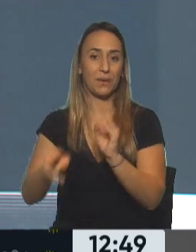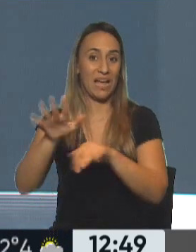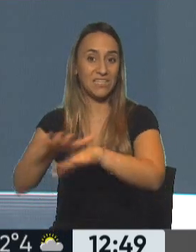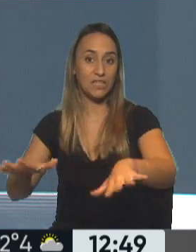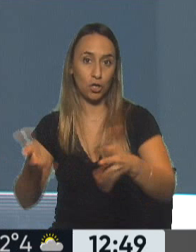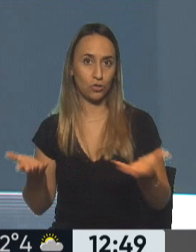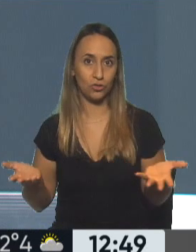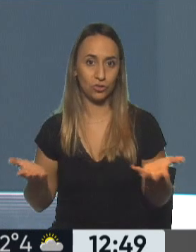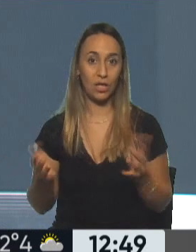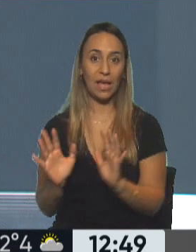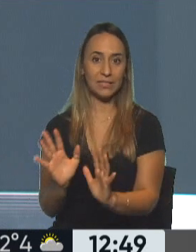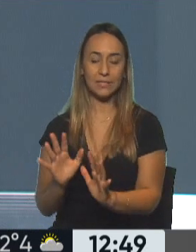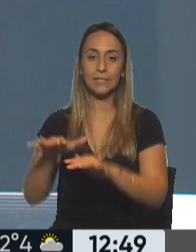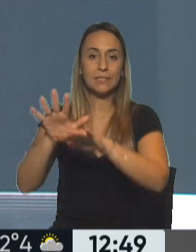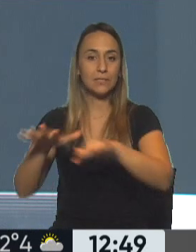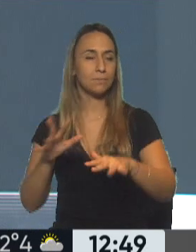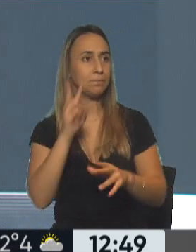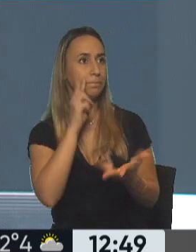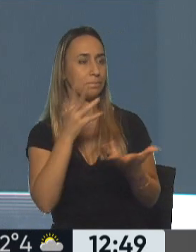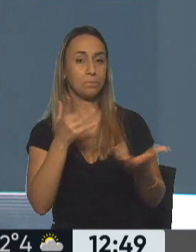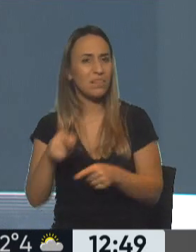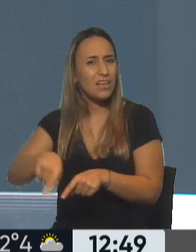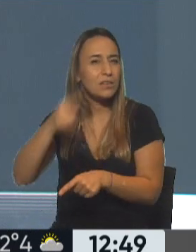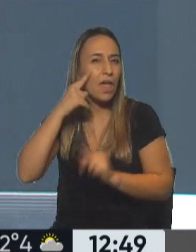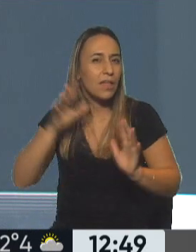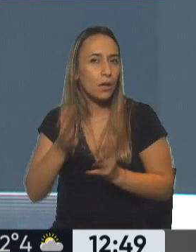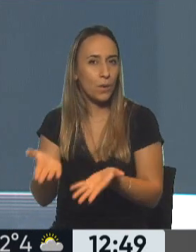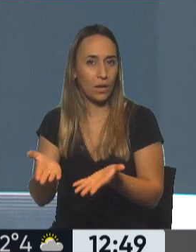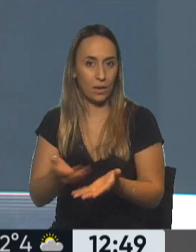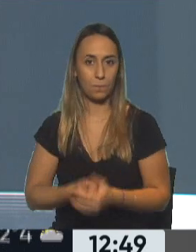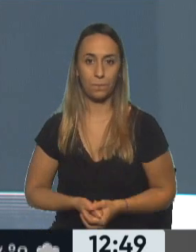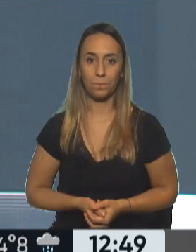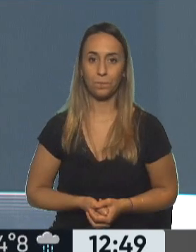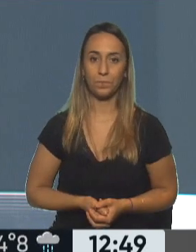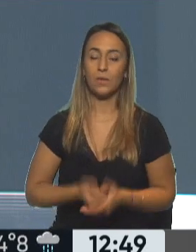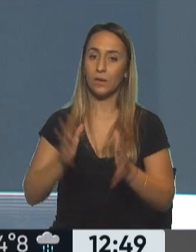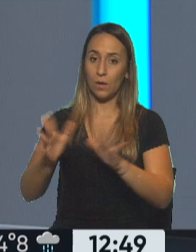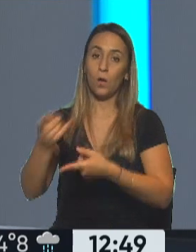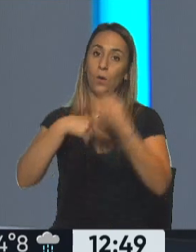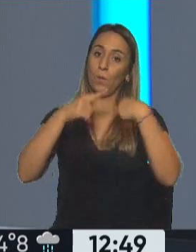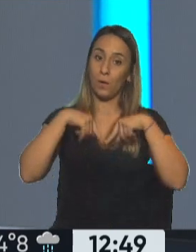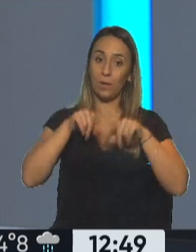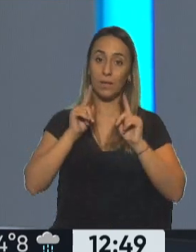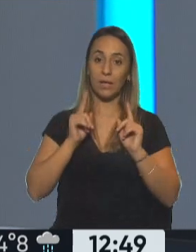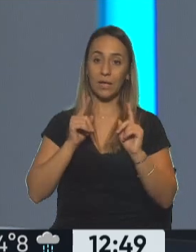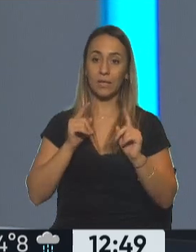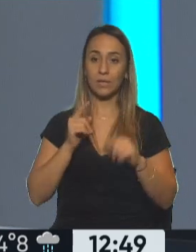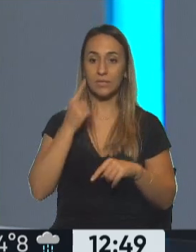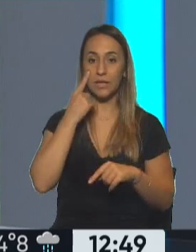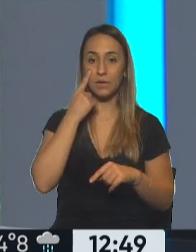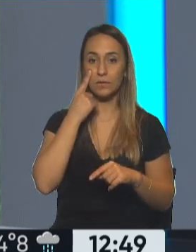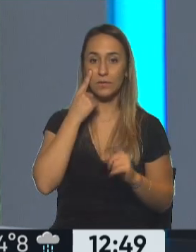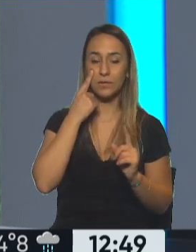y se victimiza a los chicos y a las nenas que no tienen nada que ver con el tema, ¿no? Vos, volvamos a anoche. Sí. ¿Estuviste